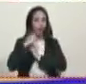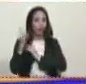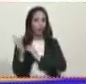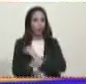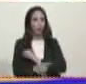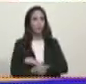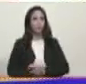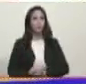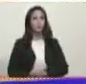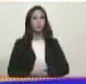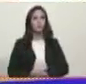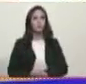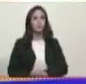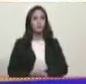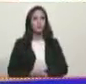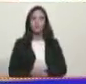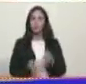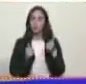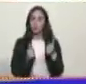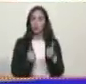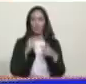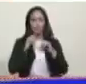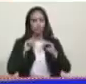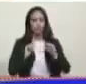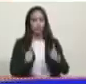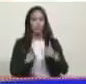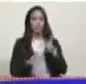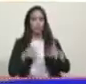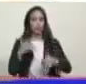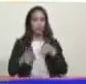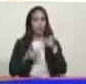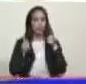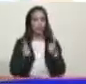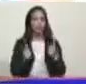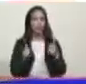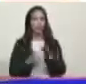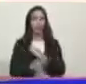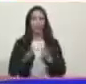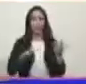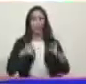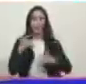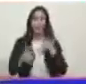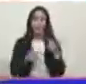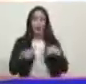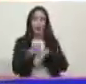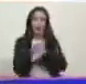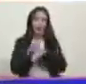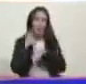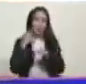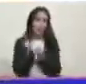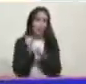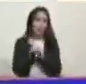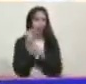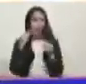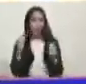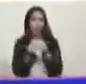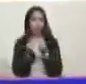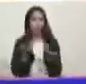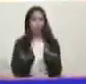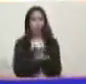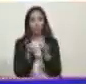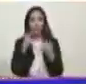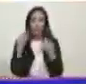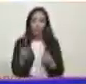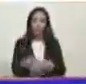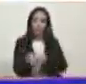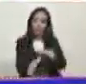Bueno, muy bien, el arranque de este acto de gobierno junto al pueblo. Gobierno de calle, este es